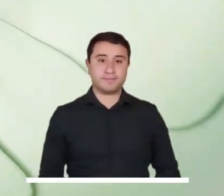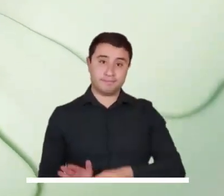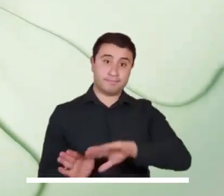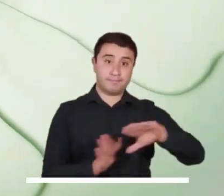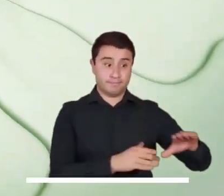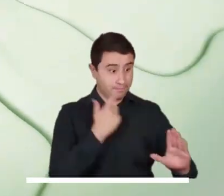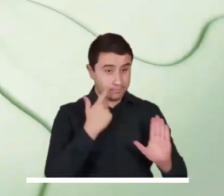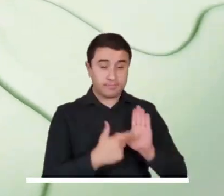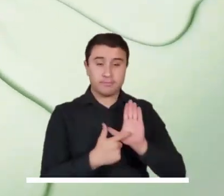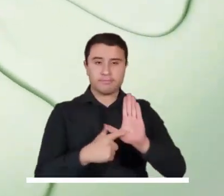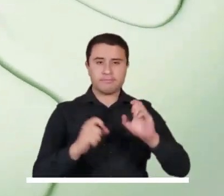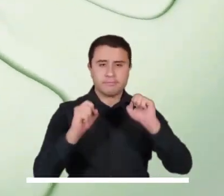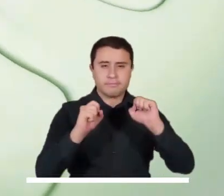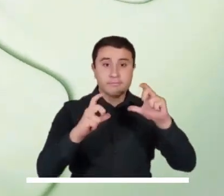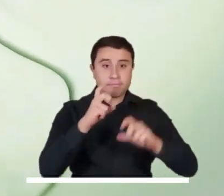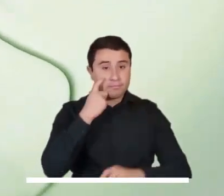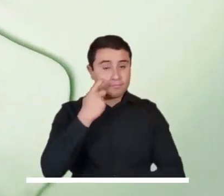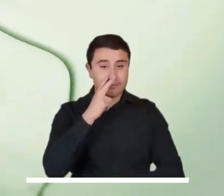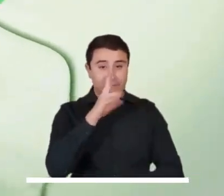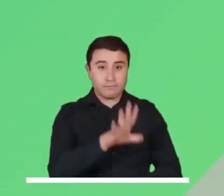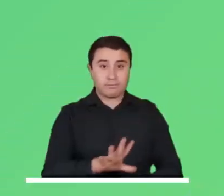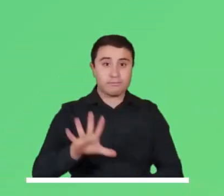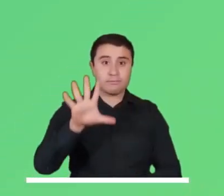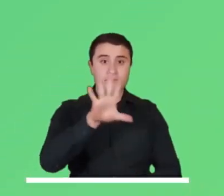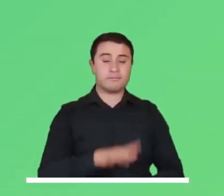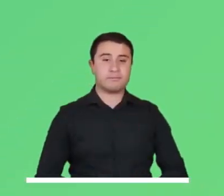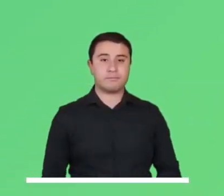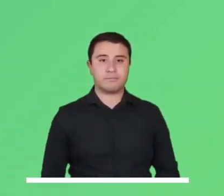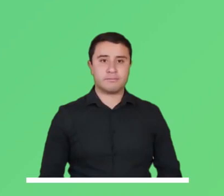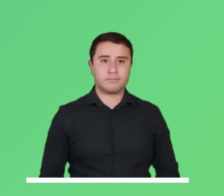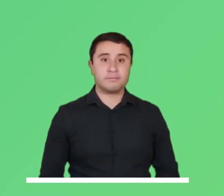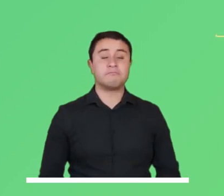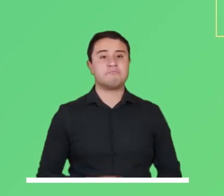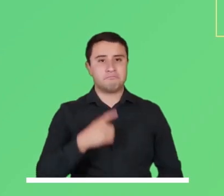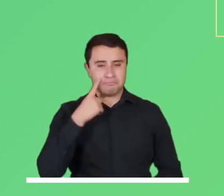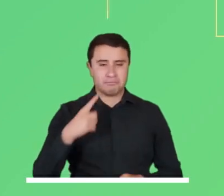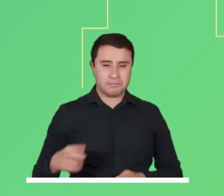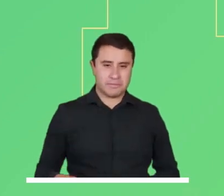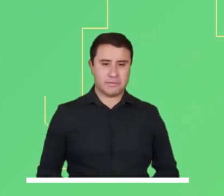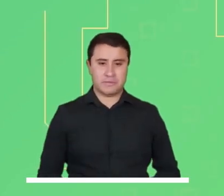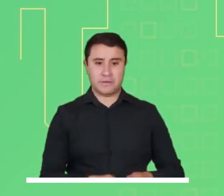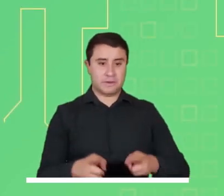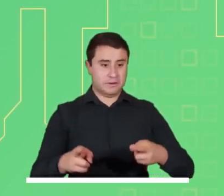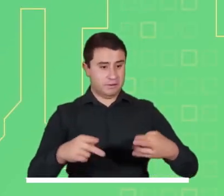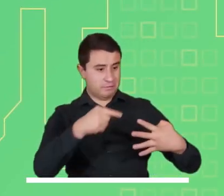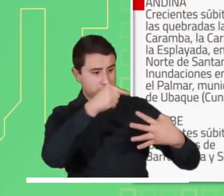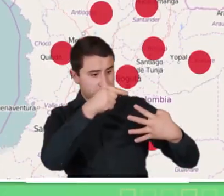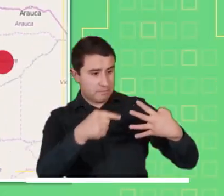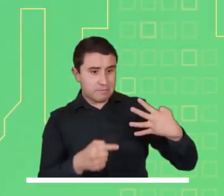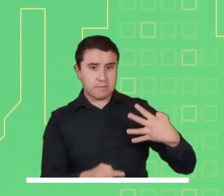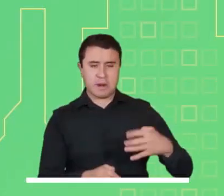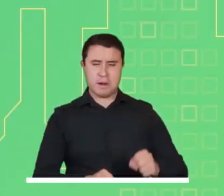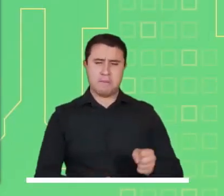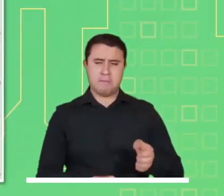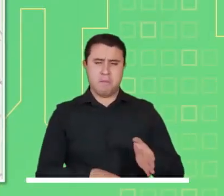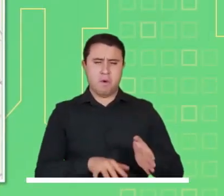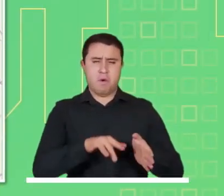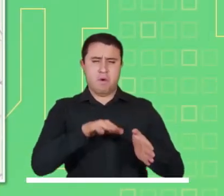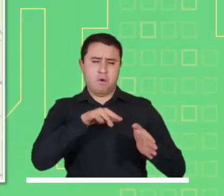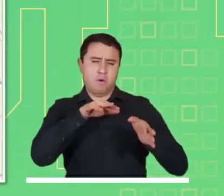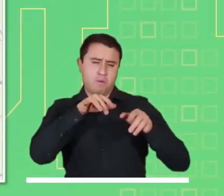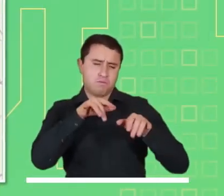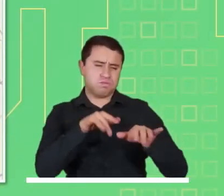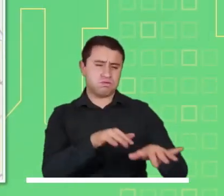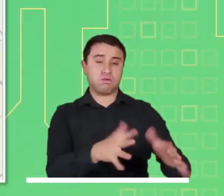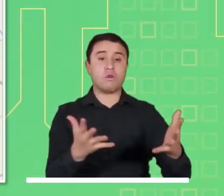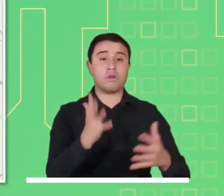nublado y tiempo seco durante las horas de la mañana. Veamos ahora las alertas que se encuentran activas. Alerta